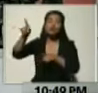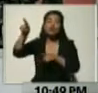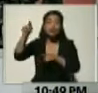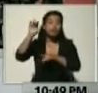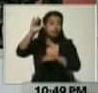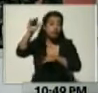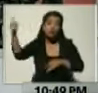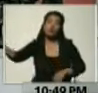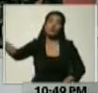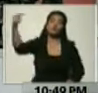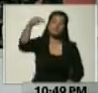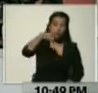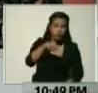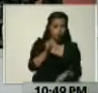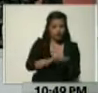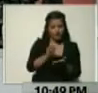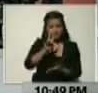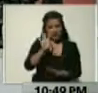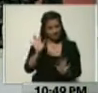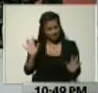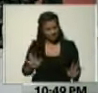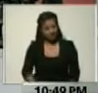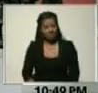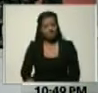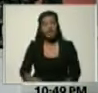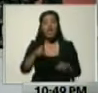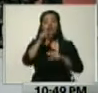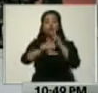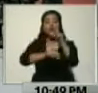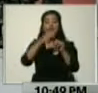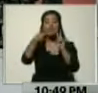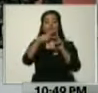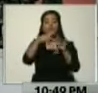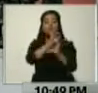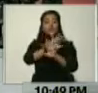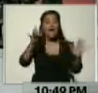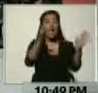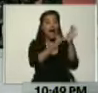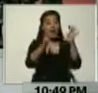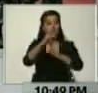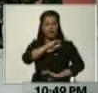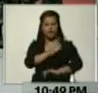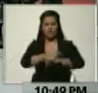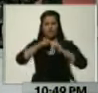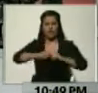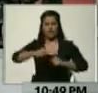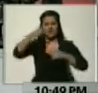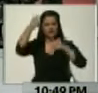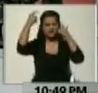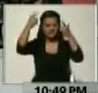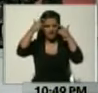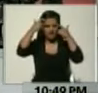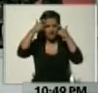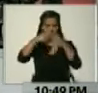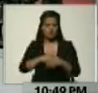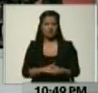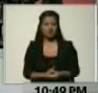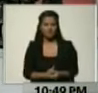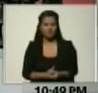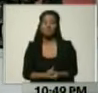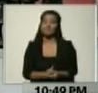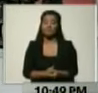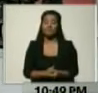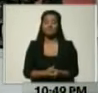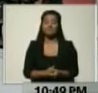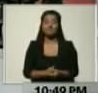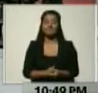Numeral Abril de Fuerza Chavista. Esa es nuestra etiqueta, numeral Abril de Fuerza Chavista. Ajá,